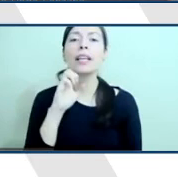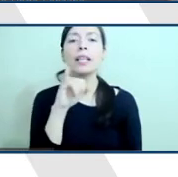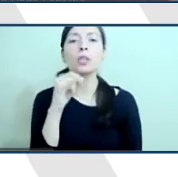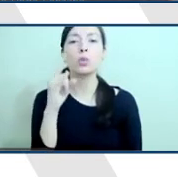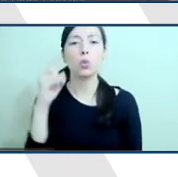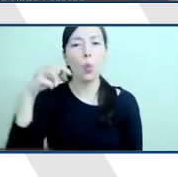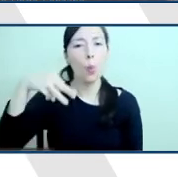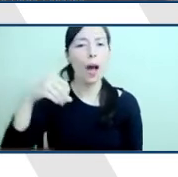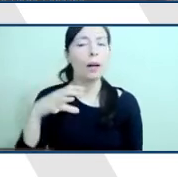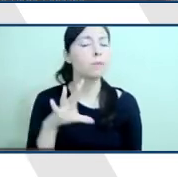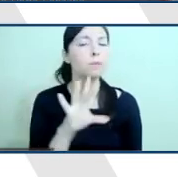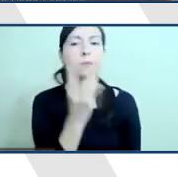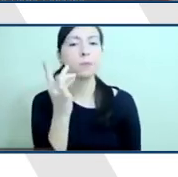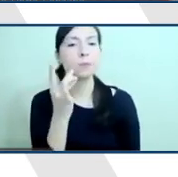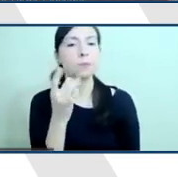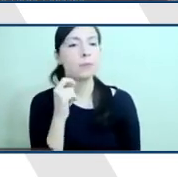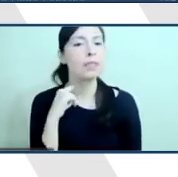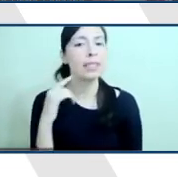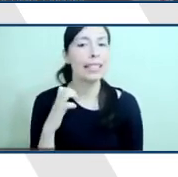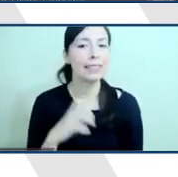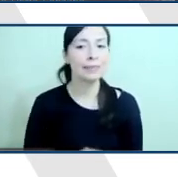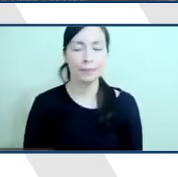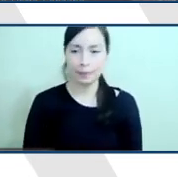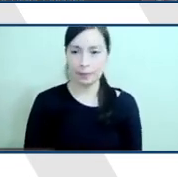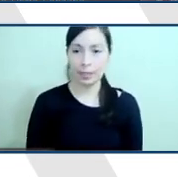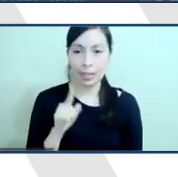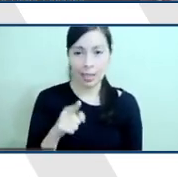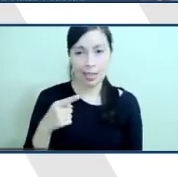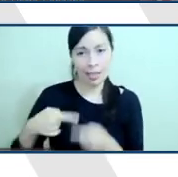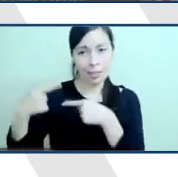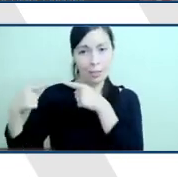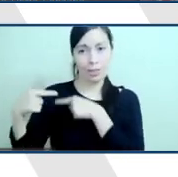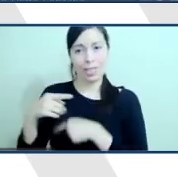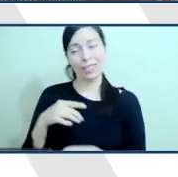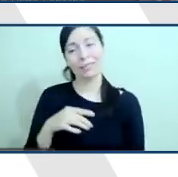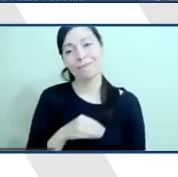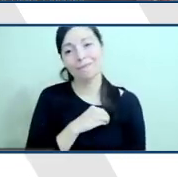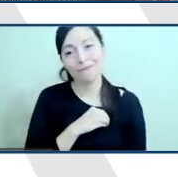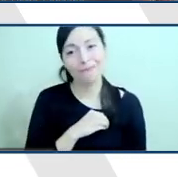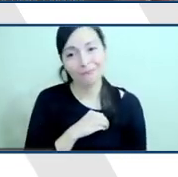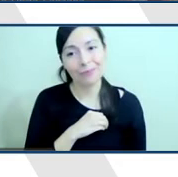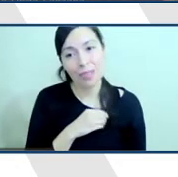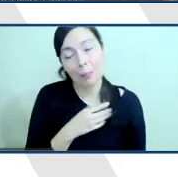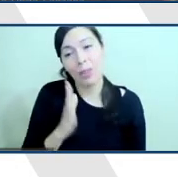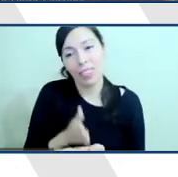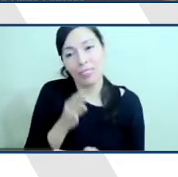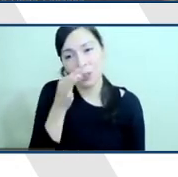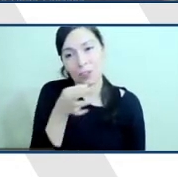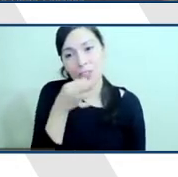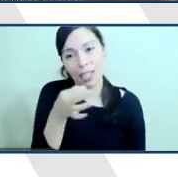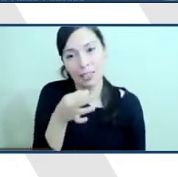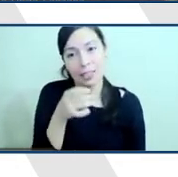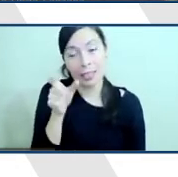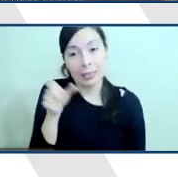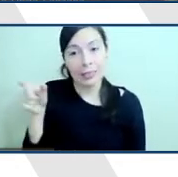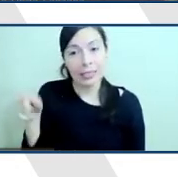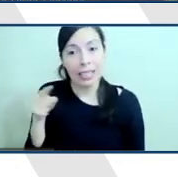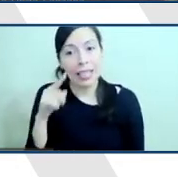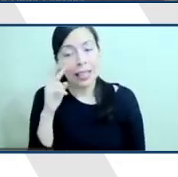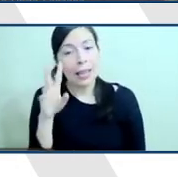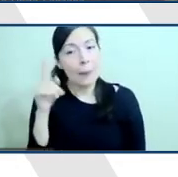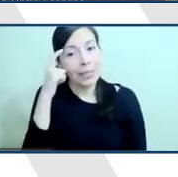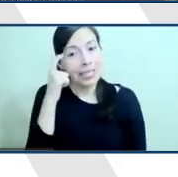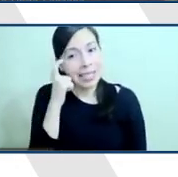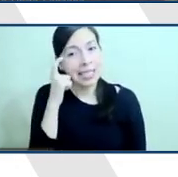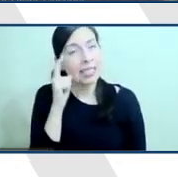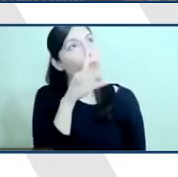trabajo? Esta parte de la historia es un poco triste, pero hay que contarla. Los observadores creyeron detectar variaciones en la constante